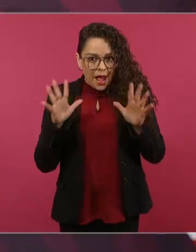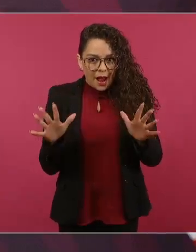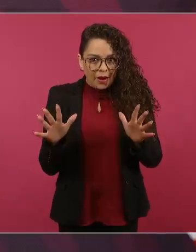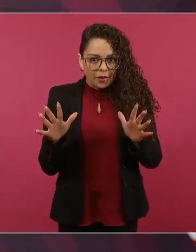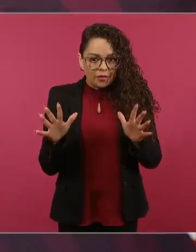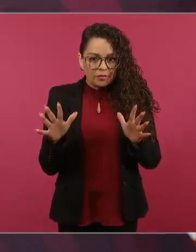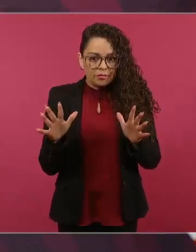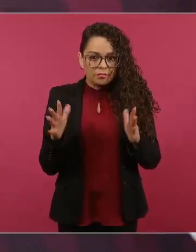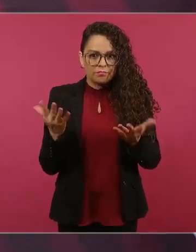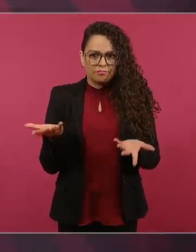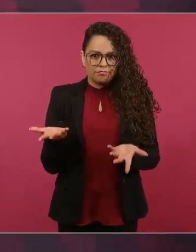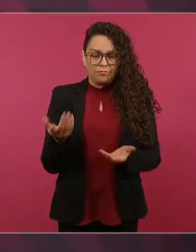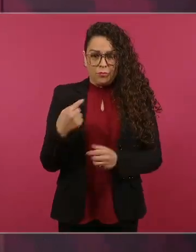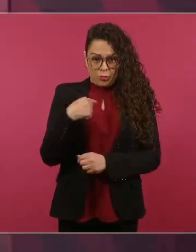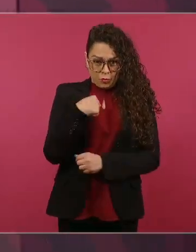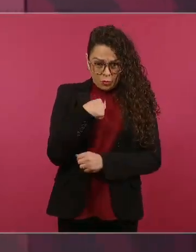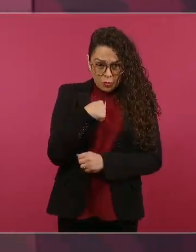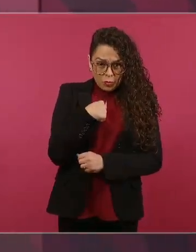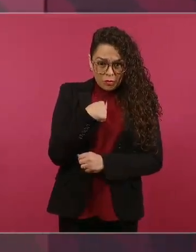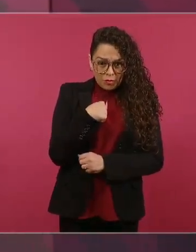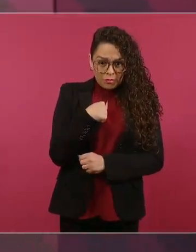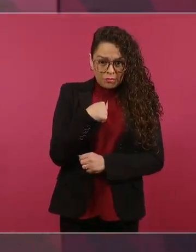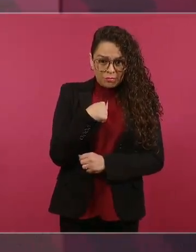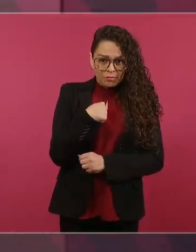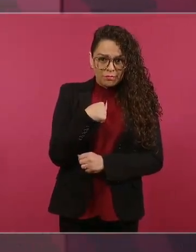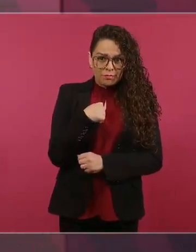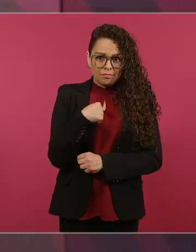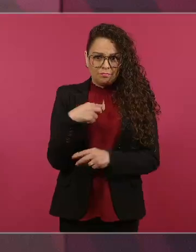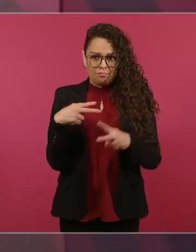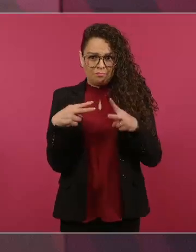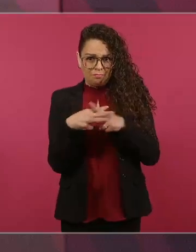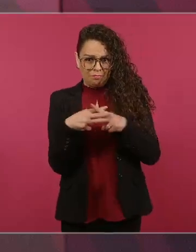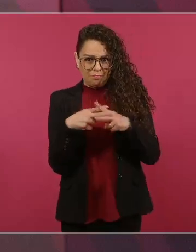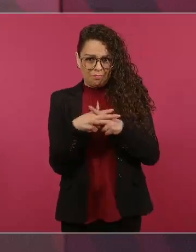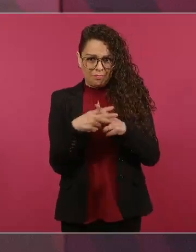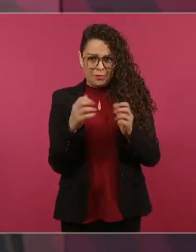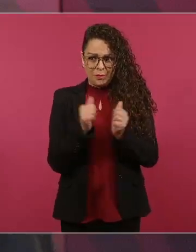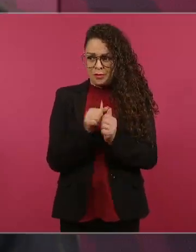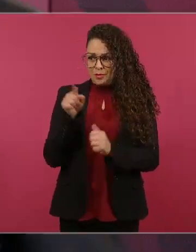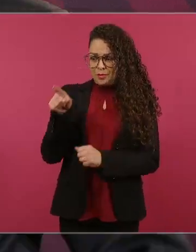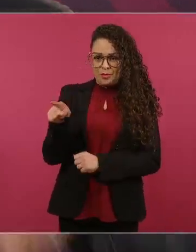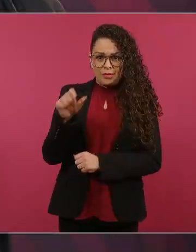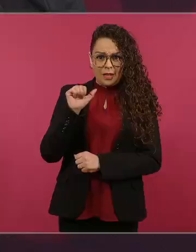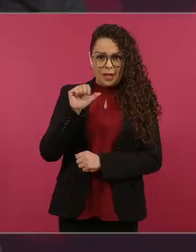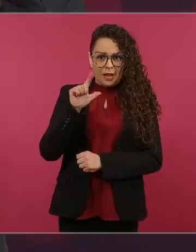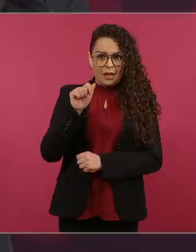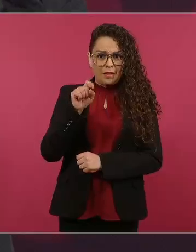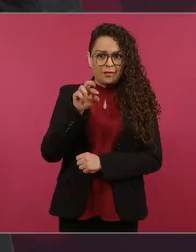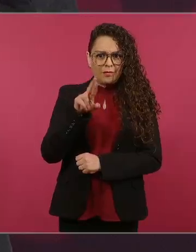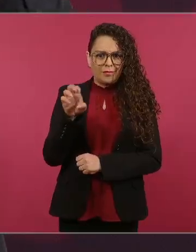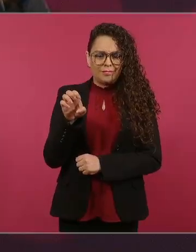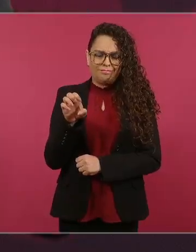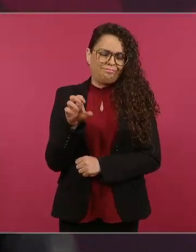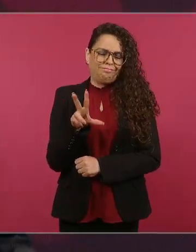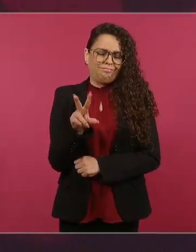¿qué me voy a estar peleando con Javier Alatorre? O sea,